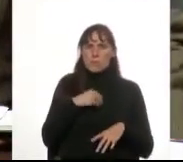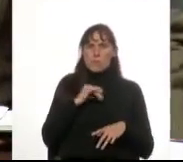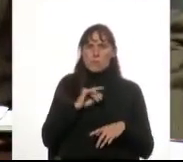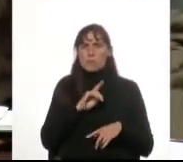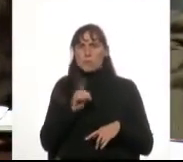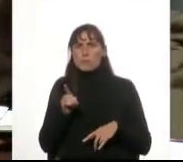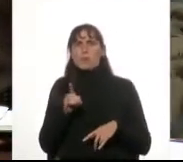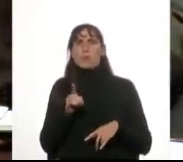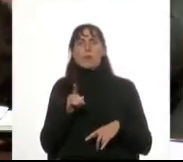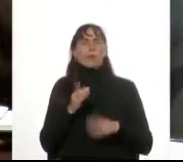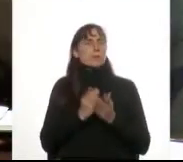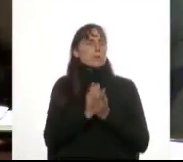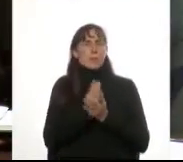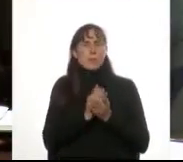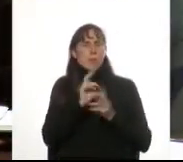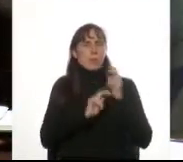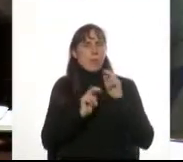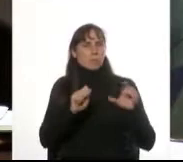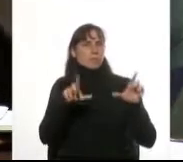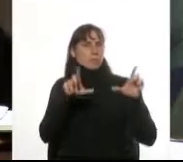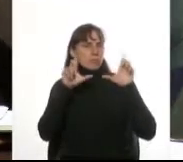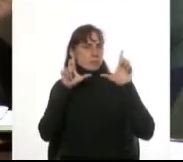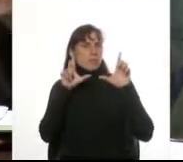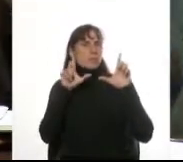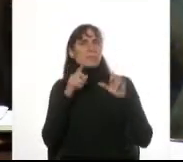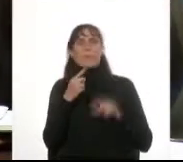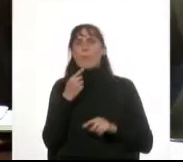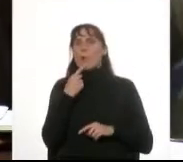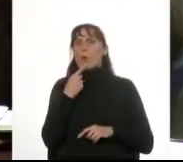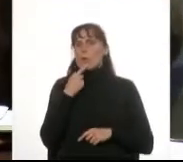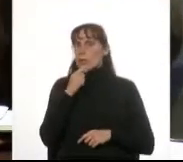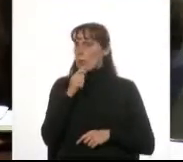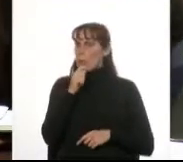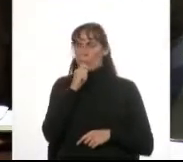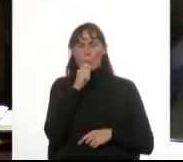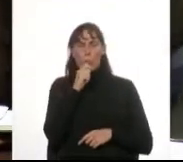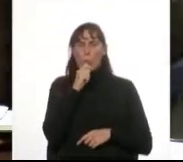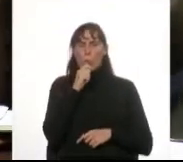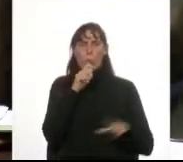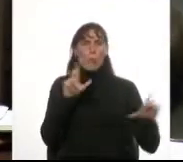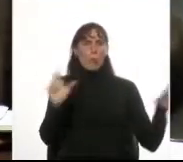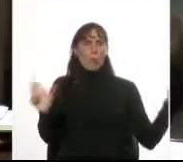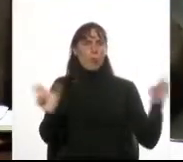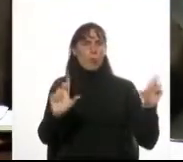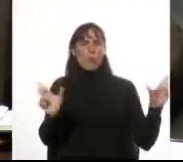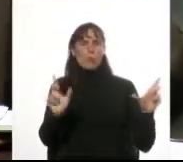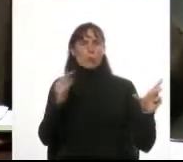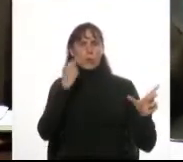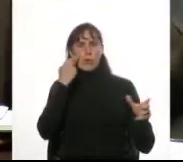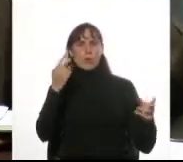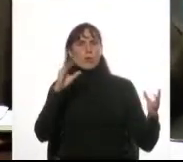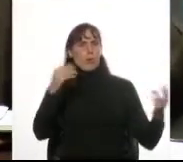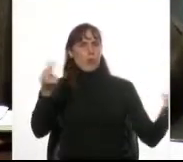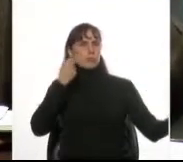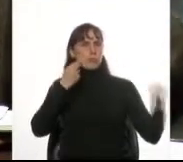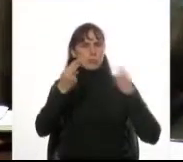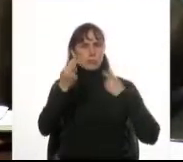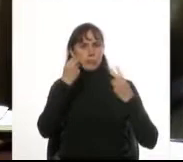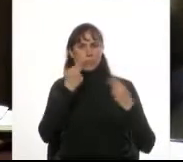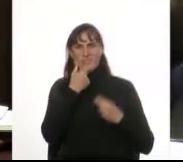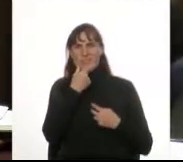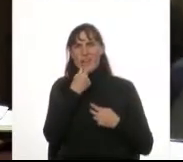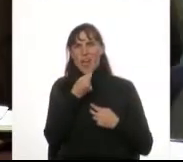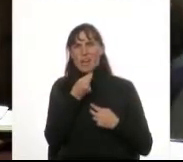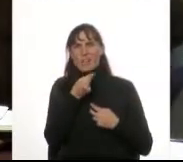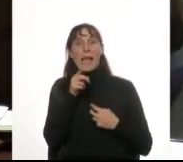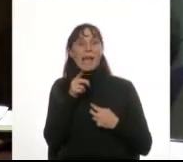acude a lo mediático, porque hacer política es hacer declaraciones por televisión altisonantes. Ese